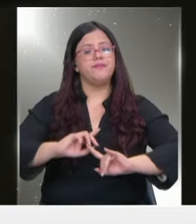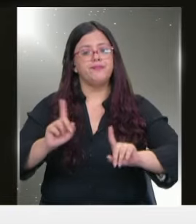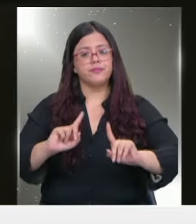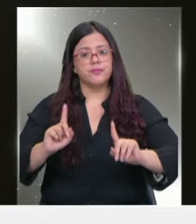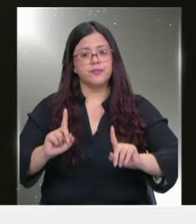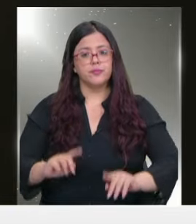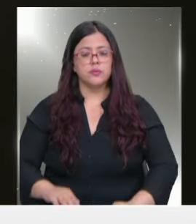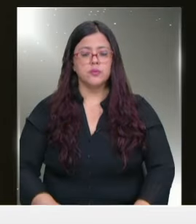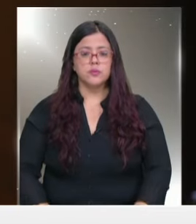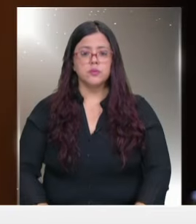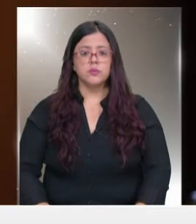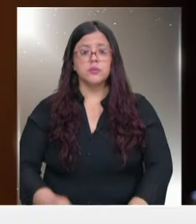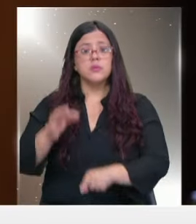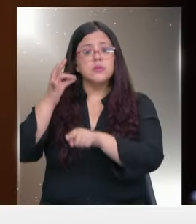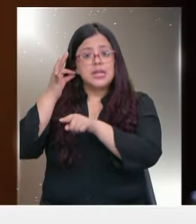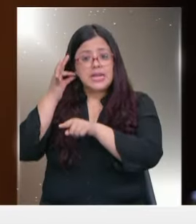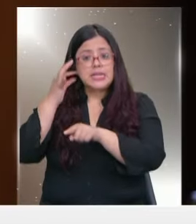Ella no bebe.